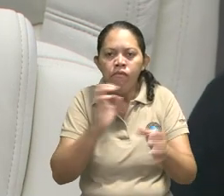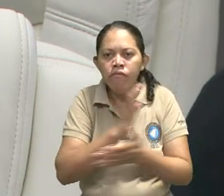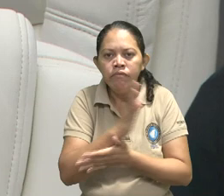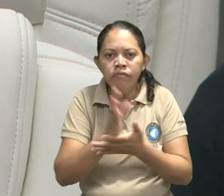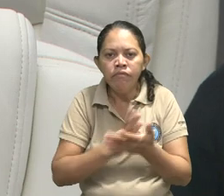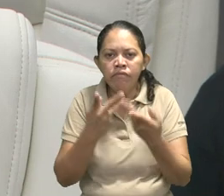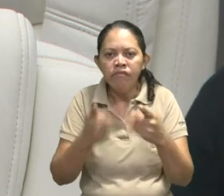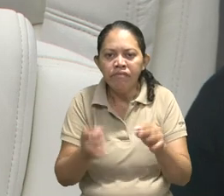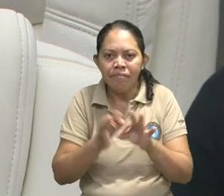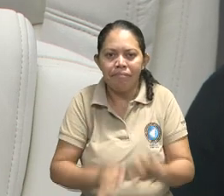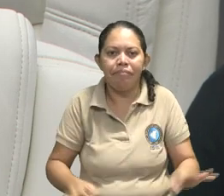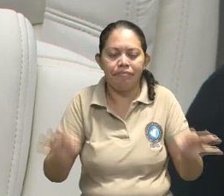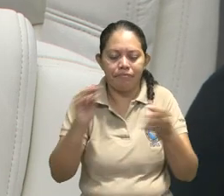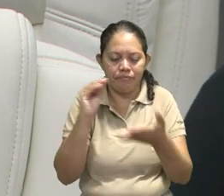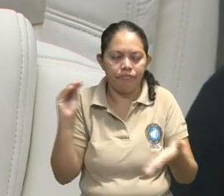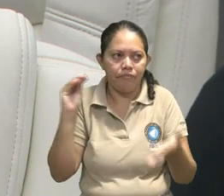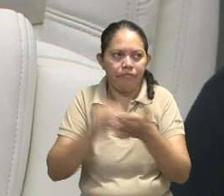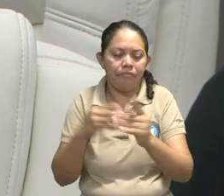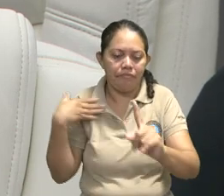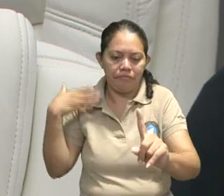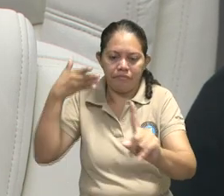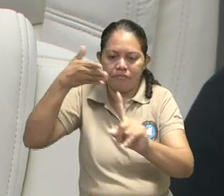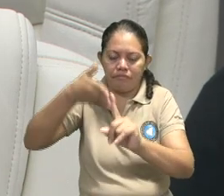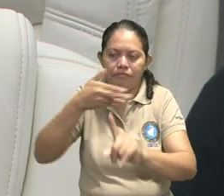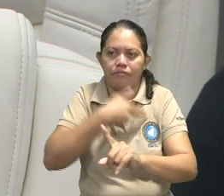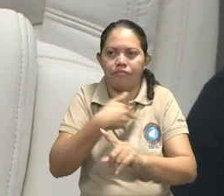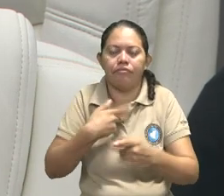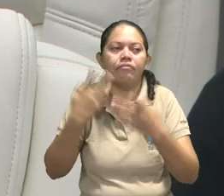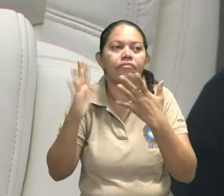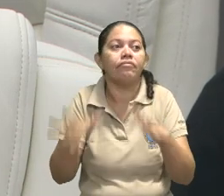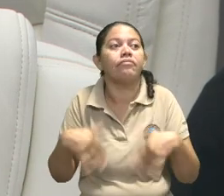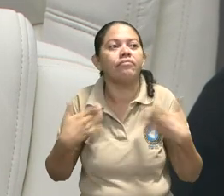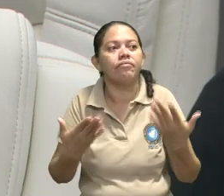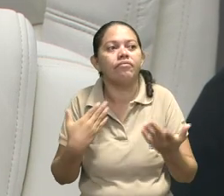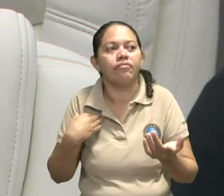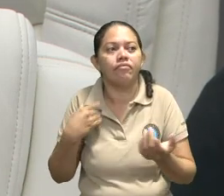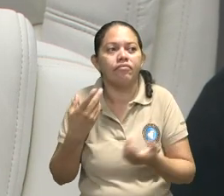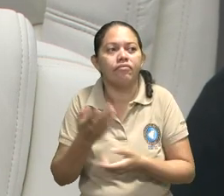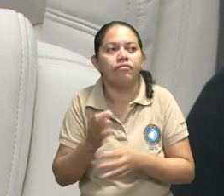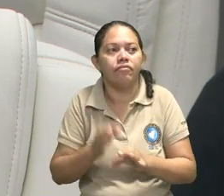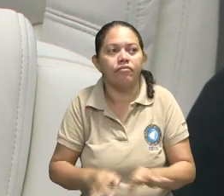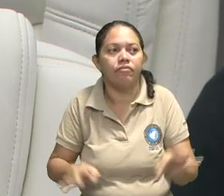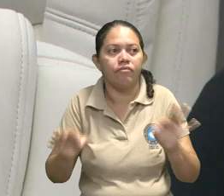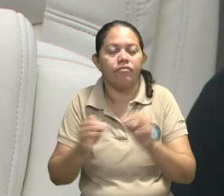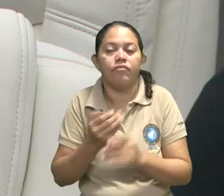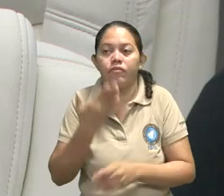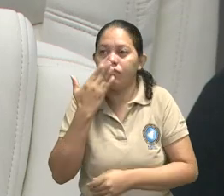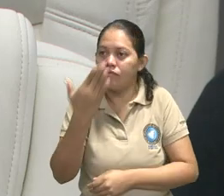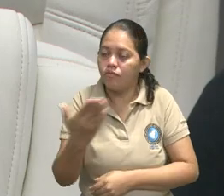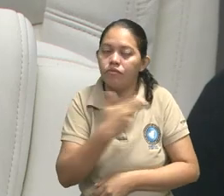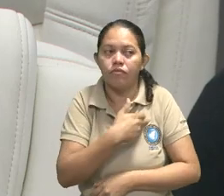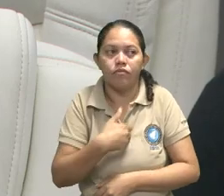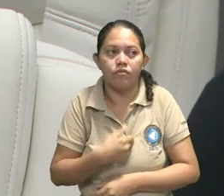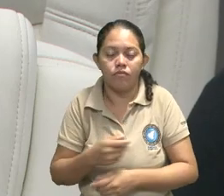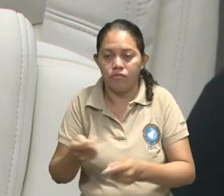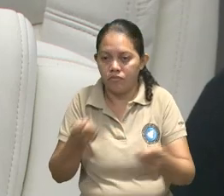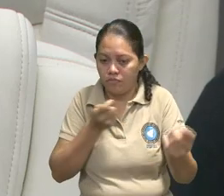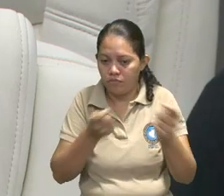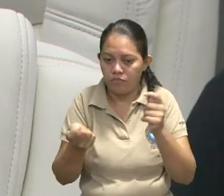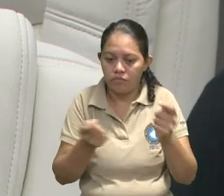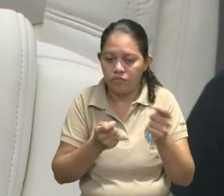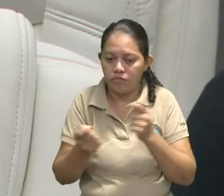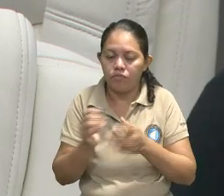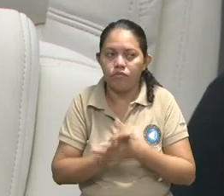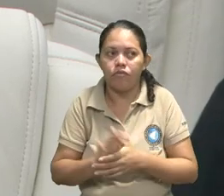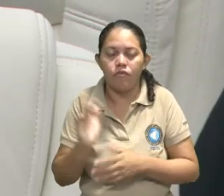telecomunicaciones, se ha planteado un objetivo transversal que impactará de manera positiva la protección y